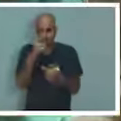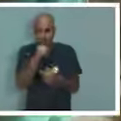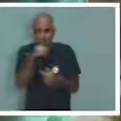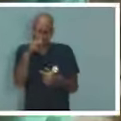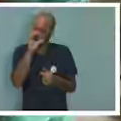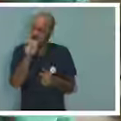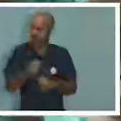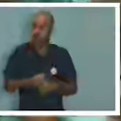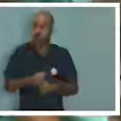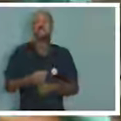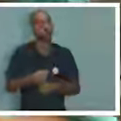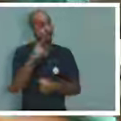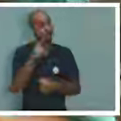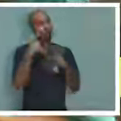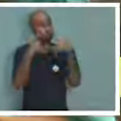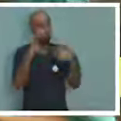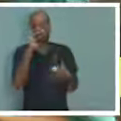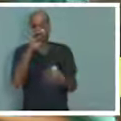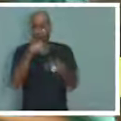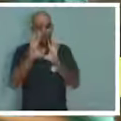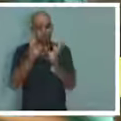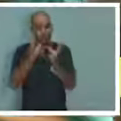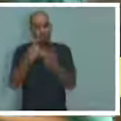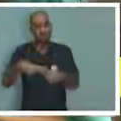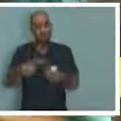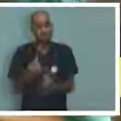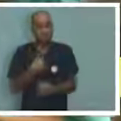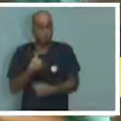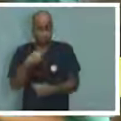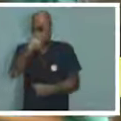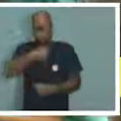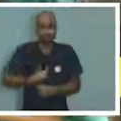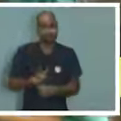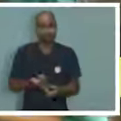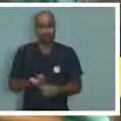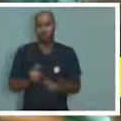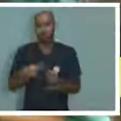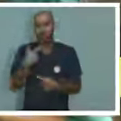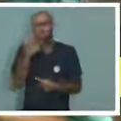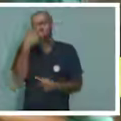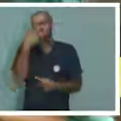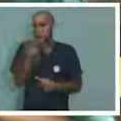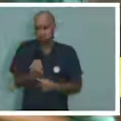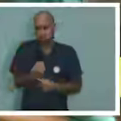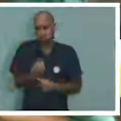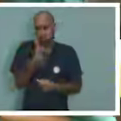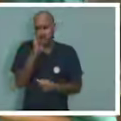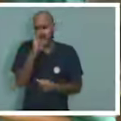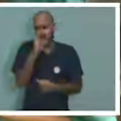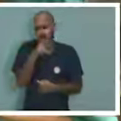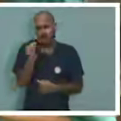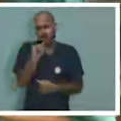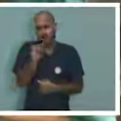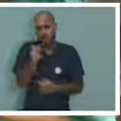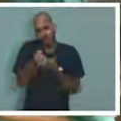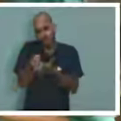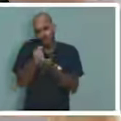importante y muy satisfactorio en mi vida personal porque me gusta lo que hago, es muy bonito asistirle un parto a una